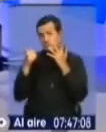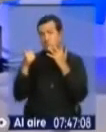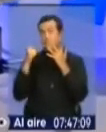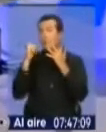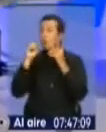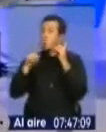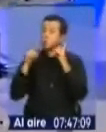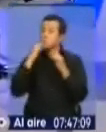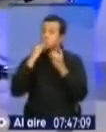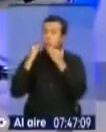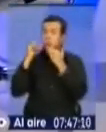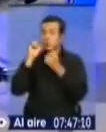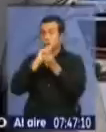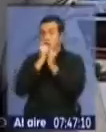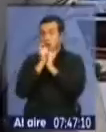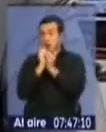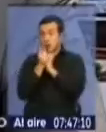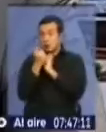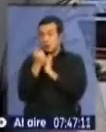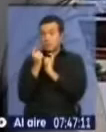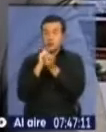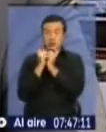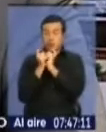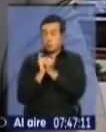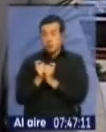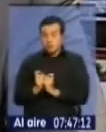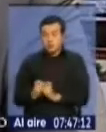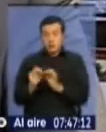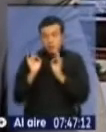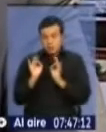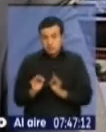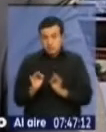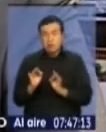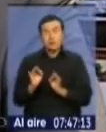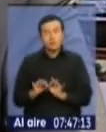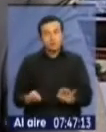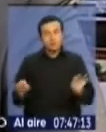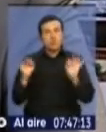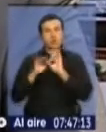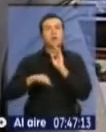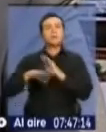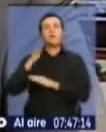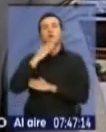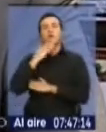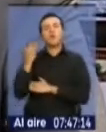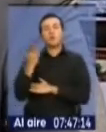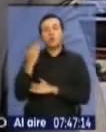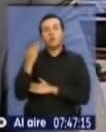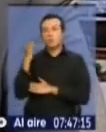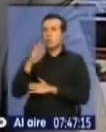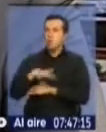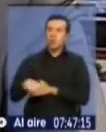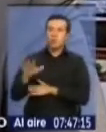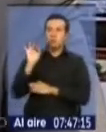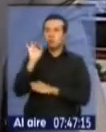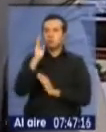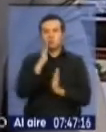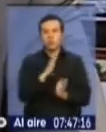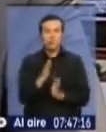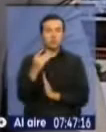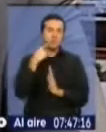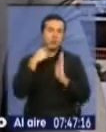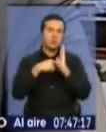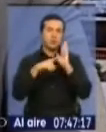hay ciertas distorsiones, haciendo los ajustes necesarios, pero sobre todo asegurándonos de que tengamos la infraestructura necesaria. Porque